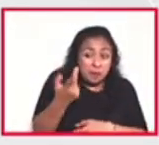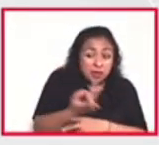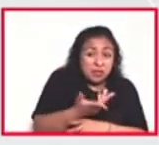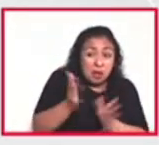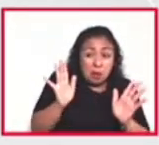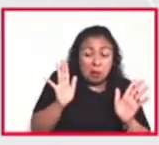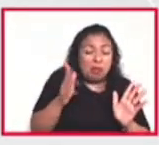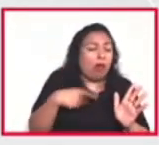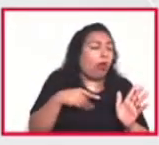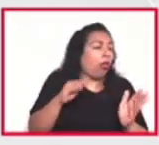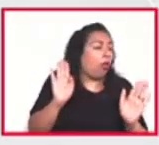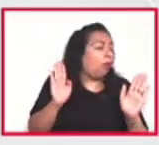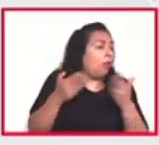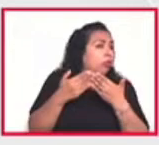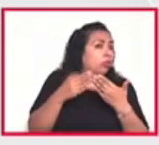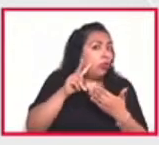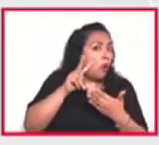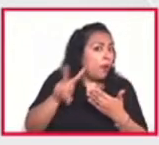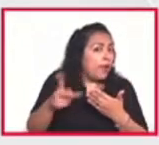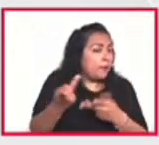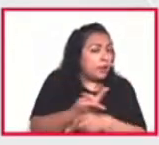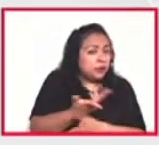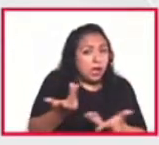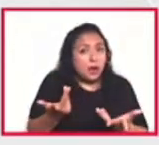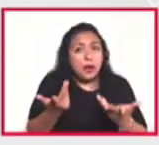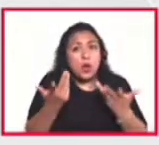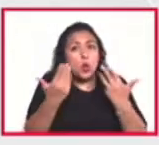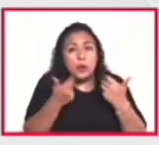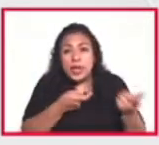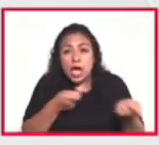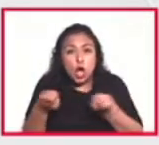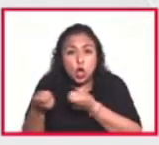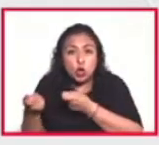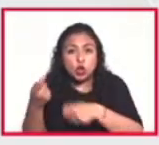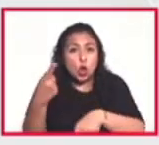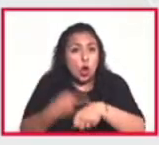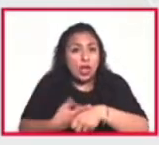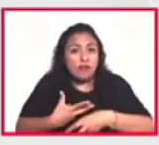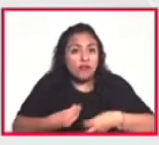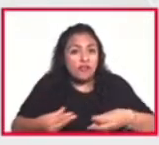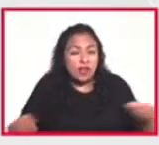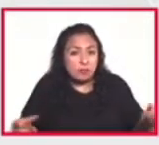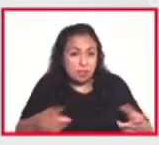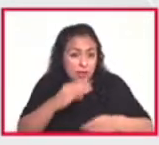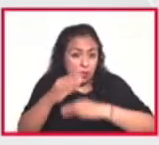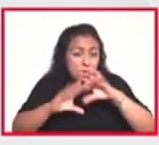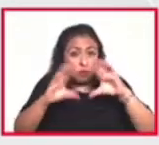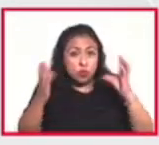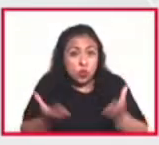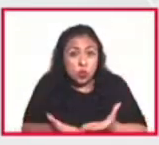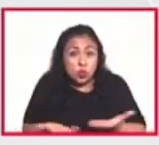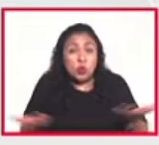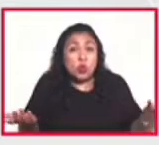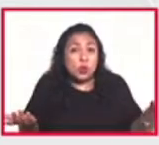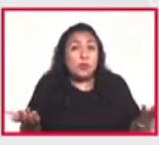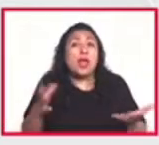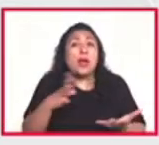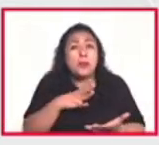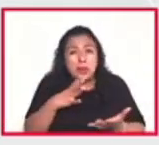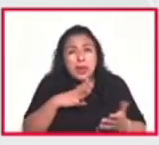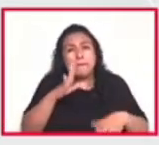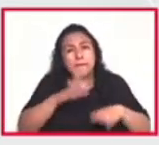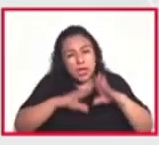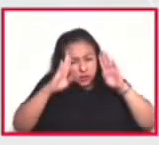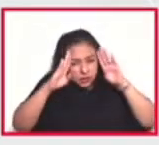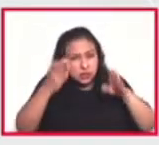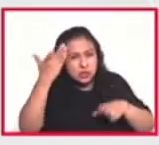veía, no tenía el control de la pandemia y advertía a la población,